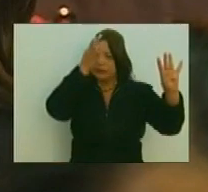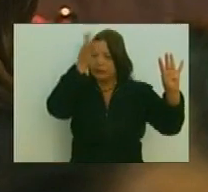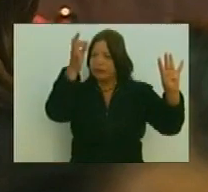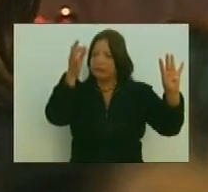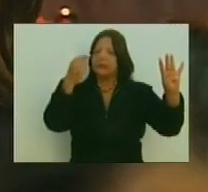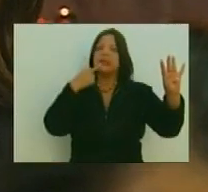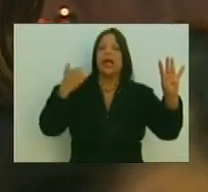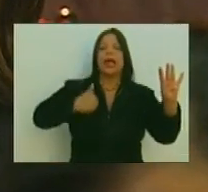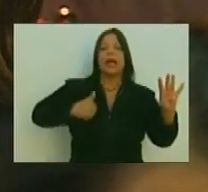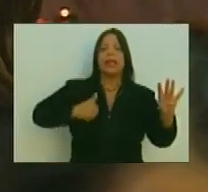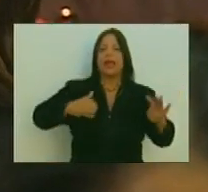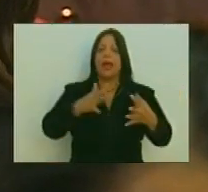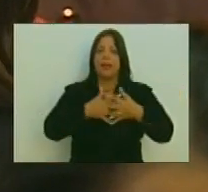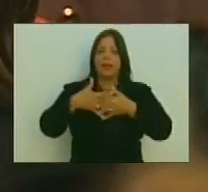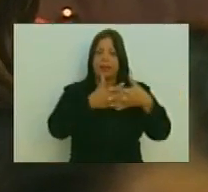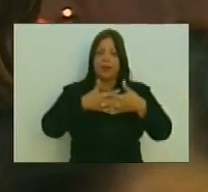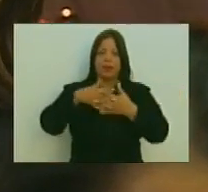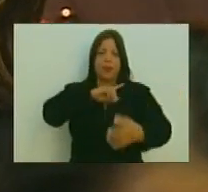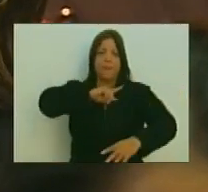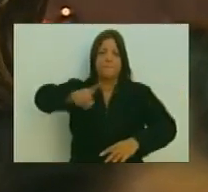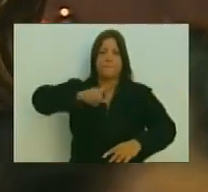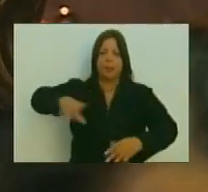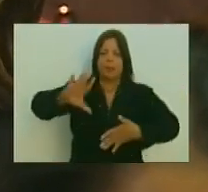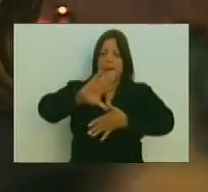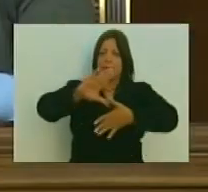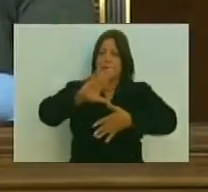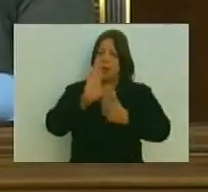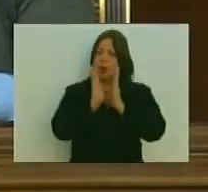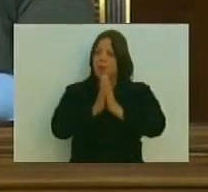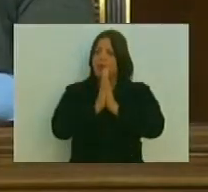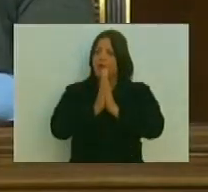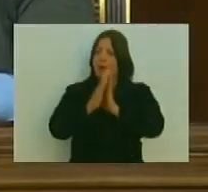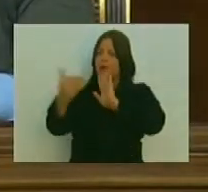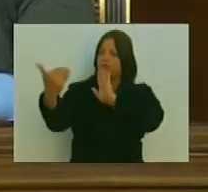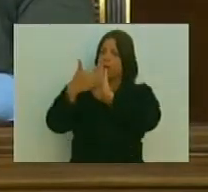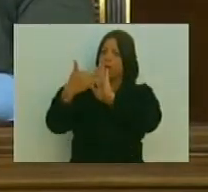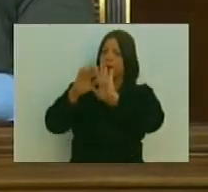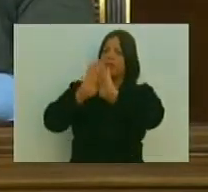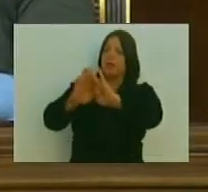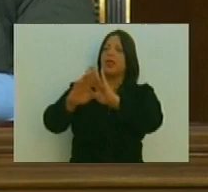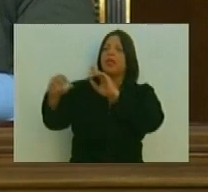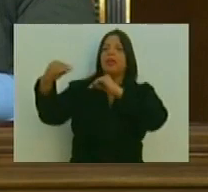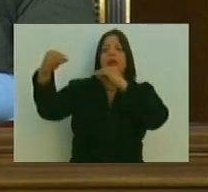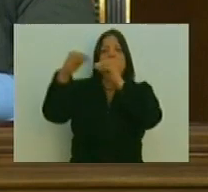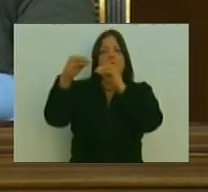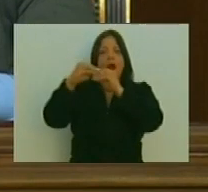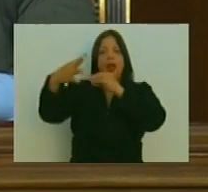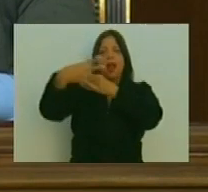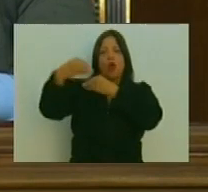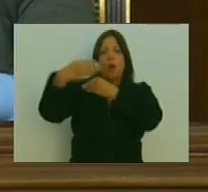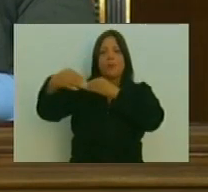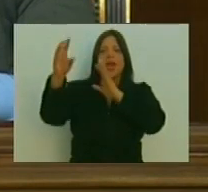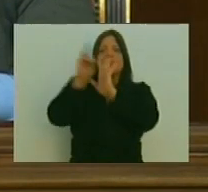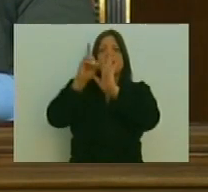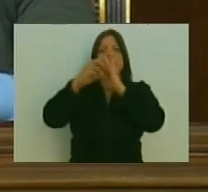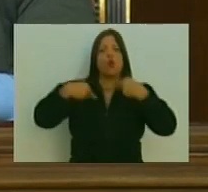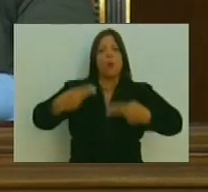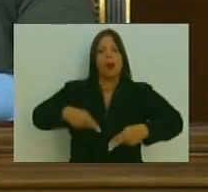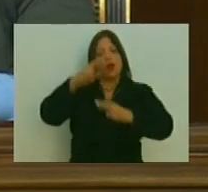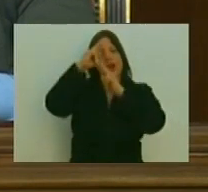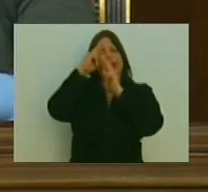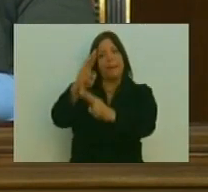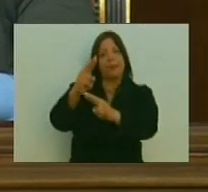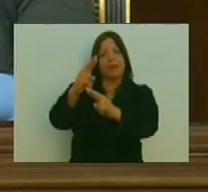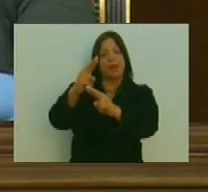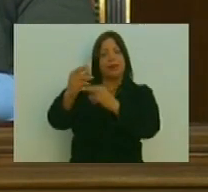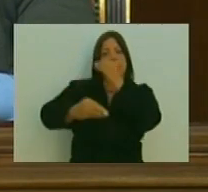gobiernos de Canadá y Estados Unidos de América ajustar sus actuaciones al derecho internacional y abstenerse de